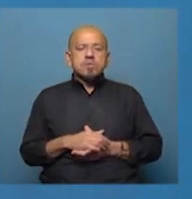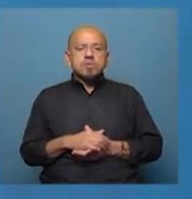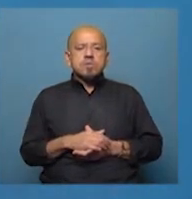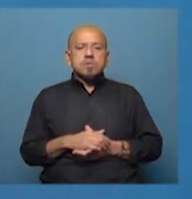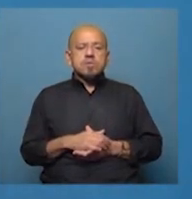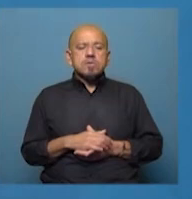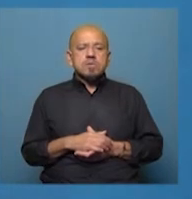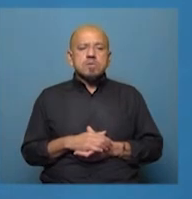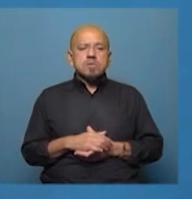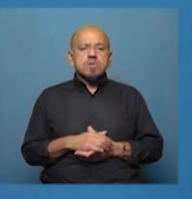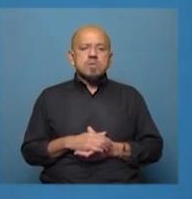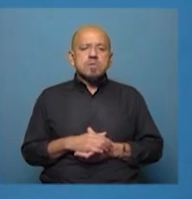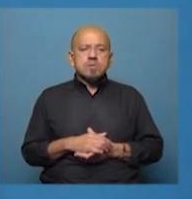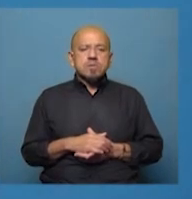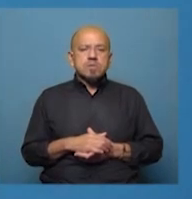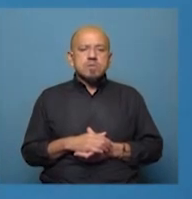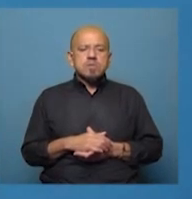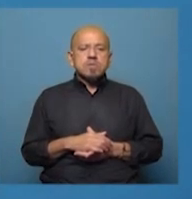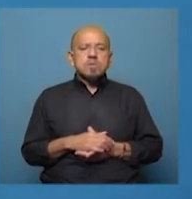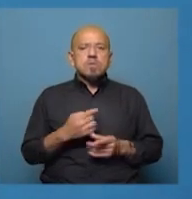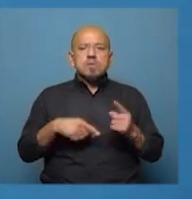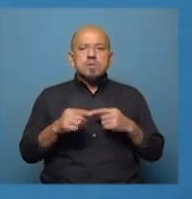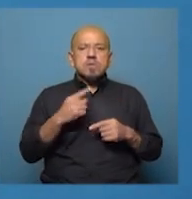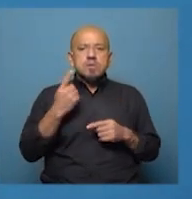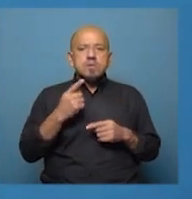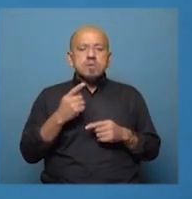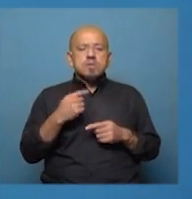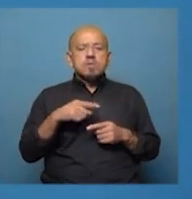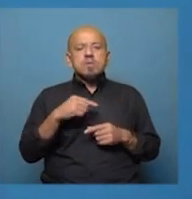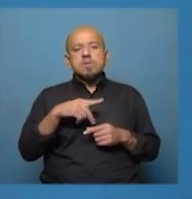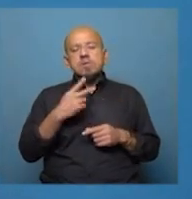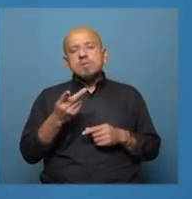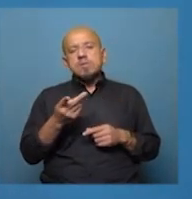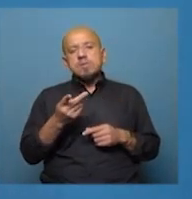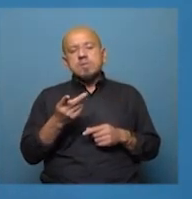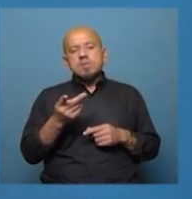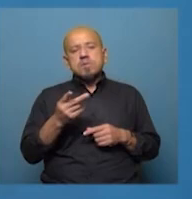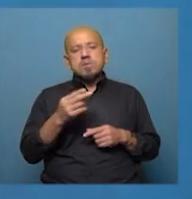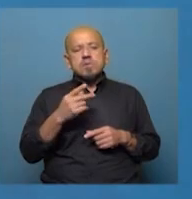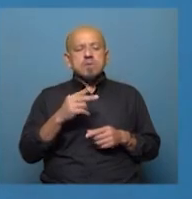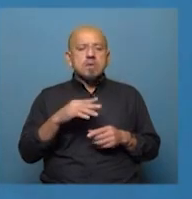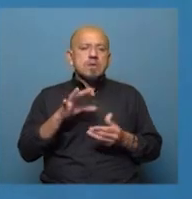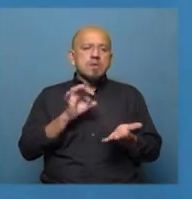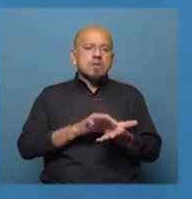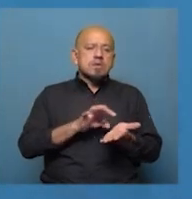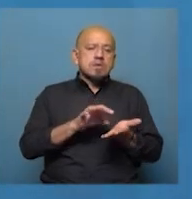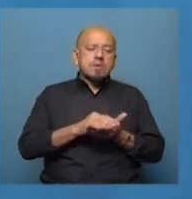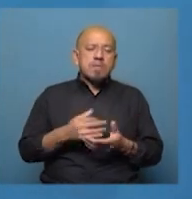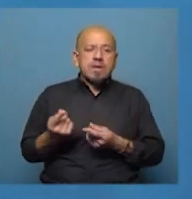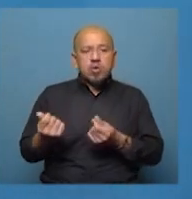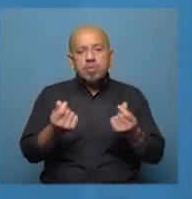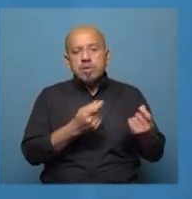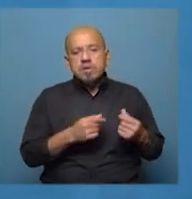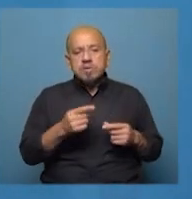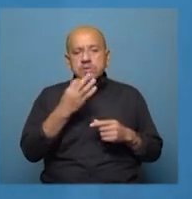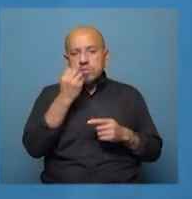primero fueron problemas de distribución y que lo iba a tercerizar y izar después era un tema que el sistema de compras no era bueno porque iban a